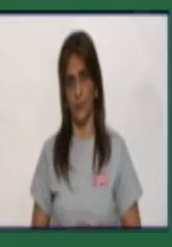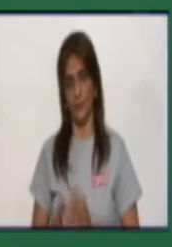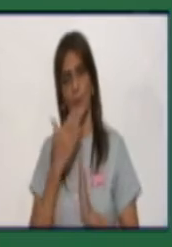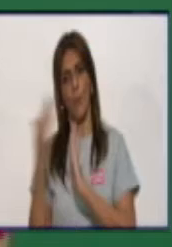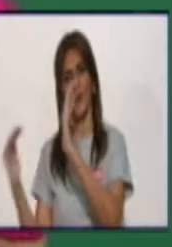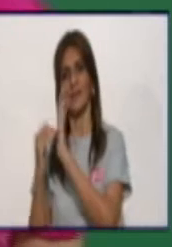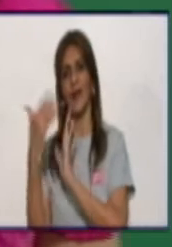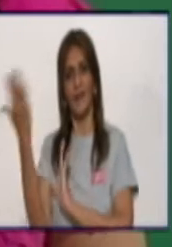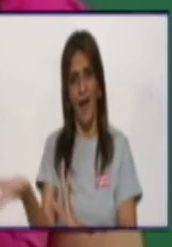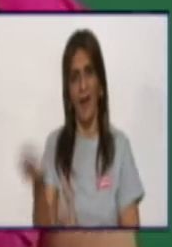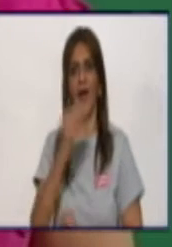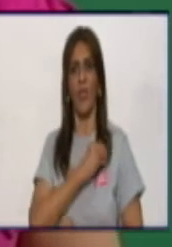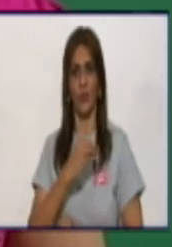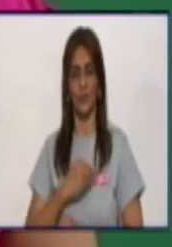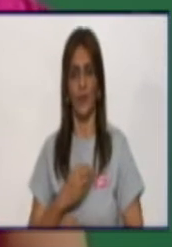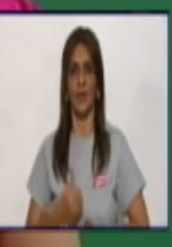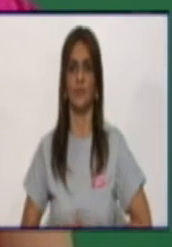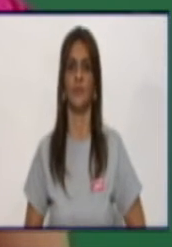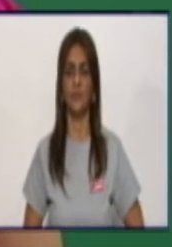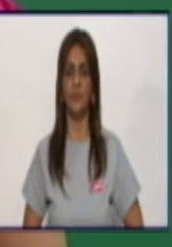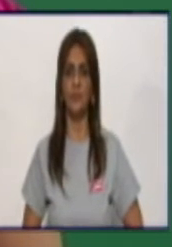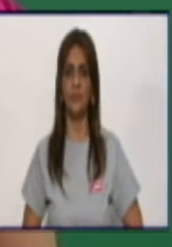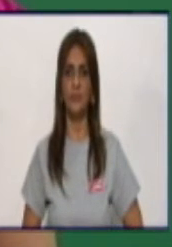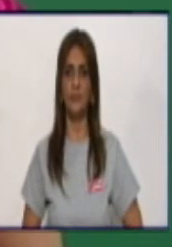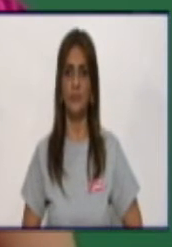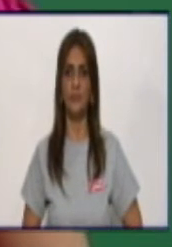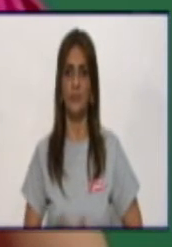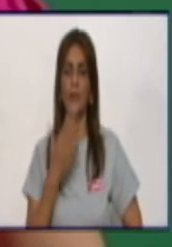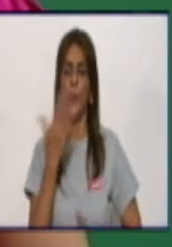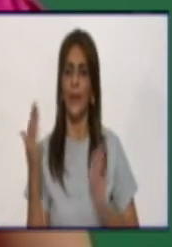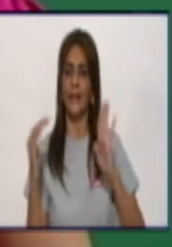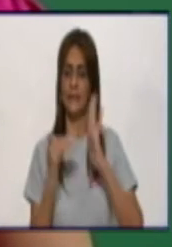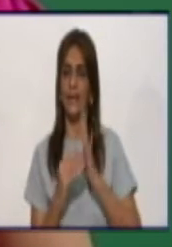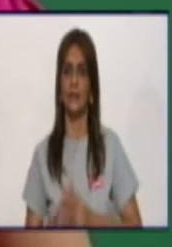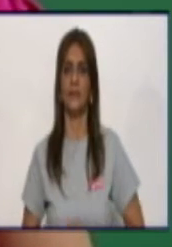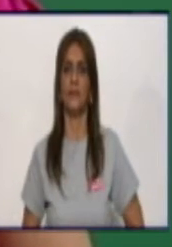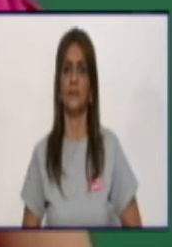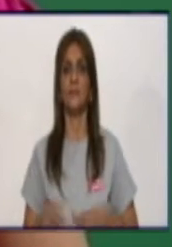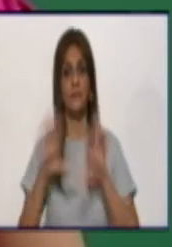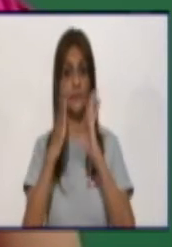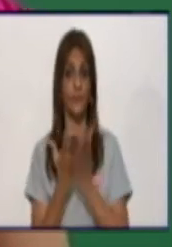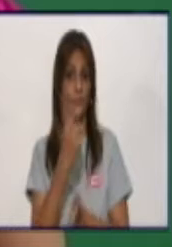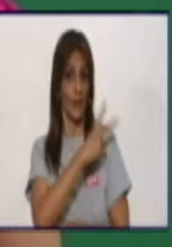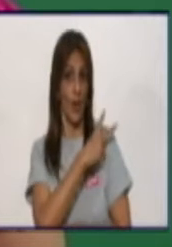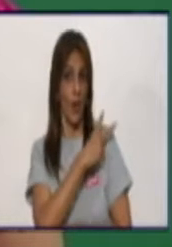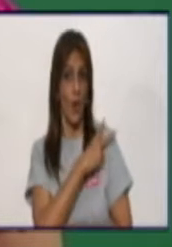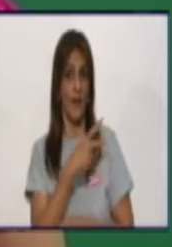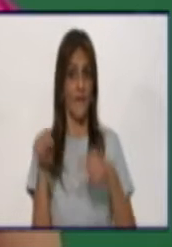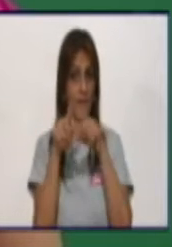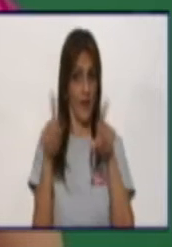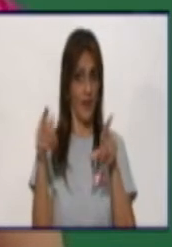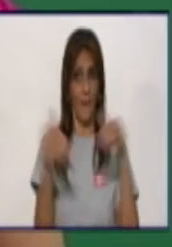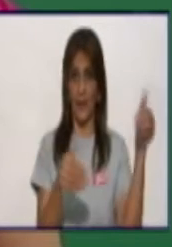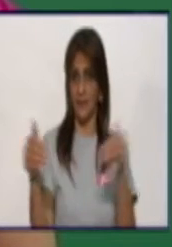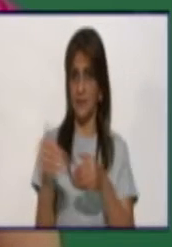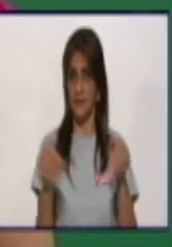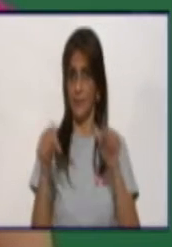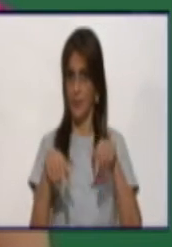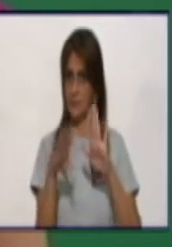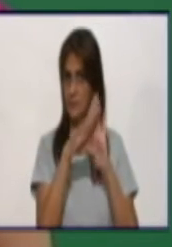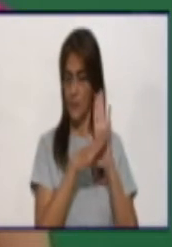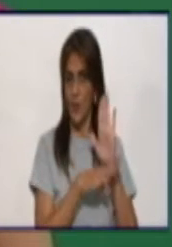sí buenas tardes y un el a nuestras autoridades en aquí en el salón el resto de los compañeros presentes y por